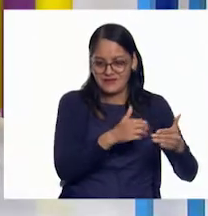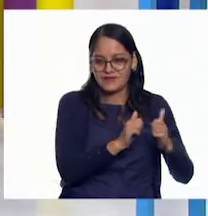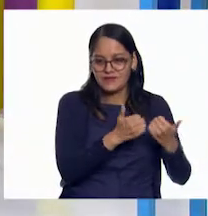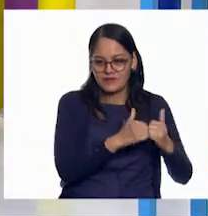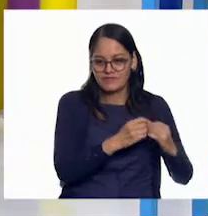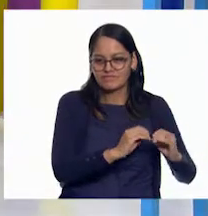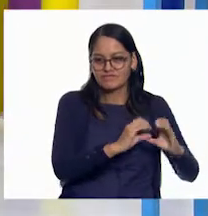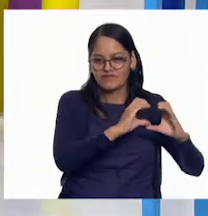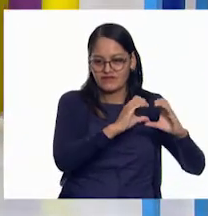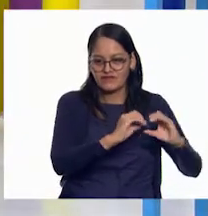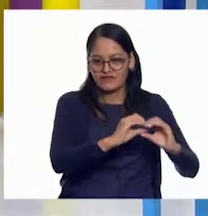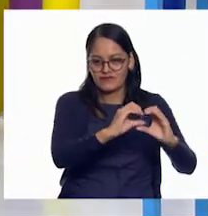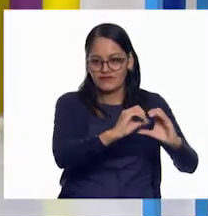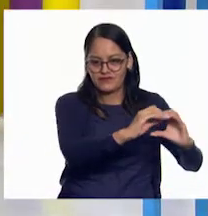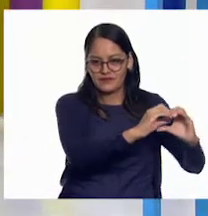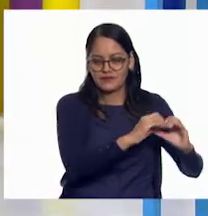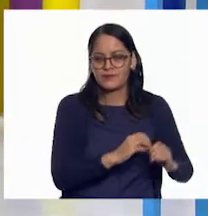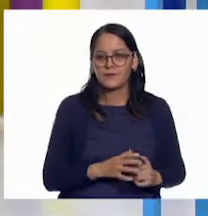mamá